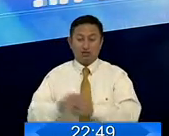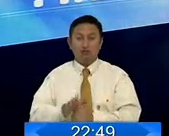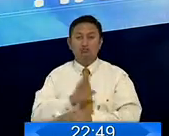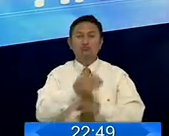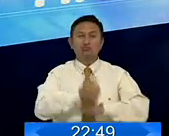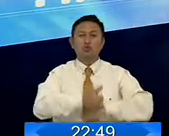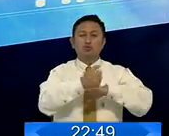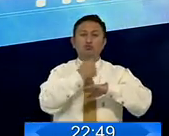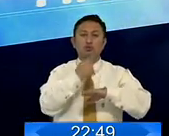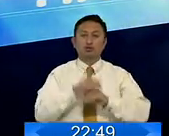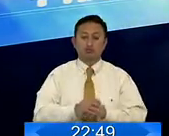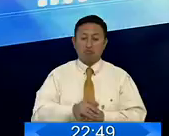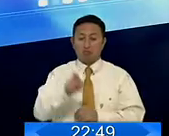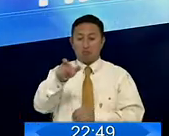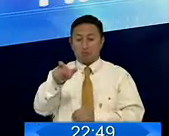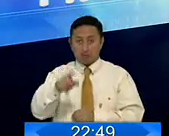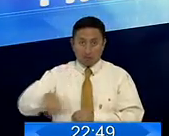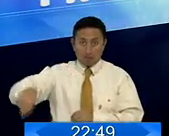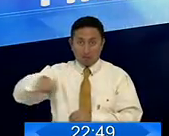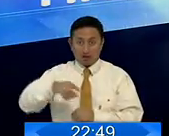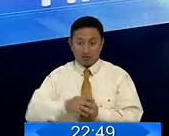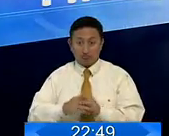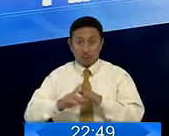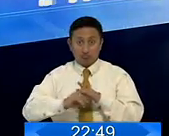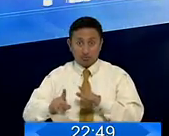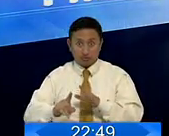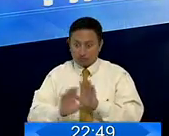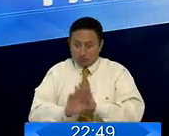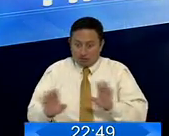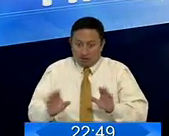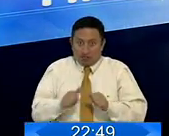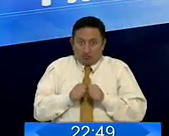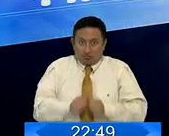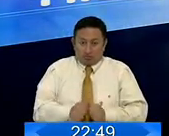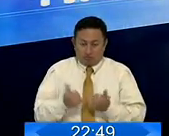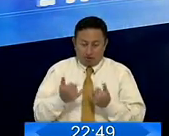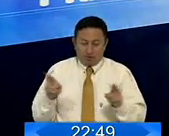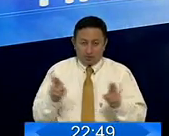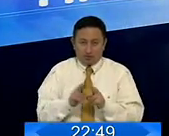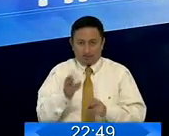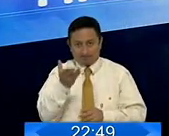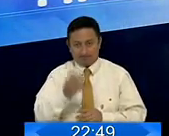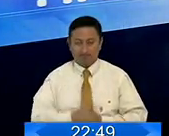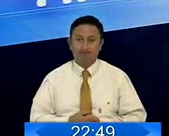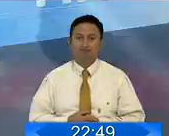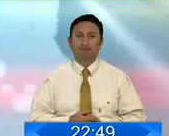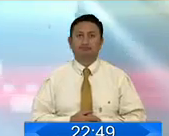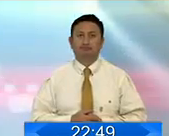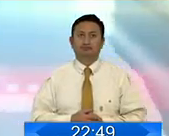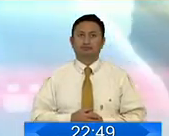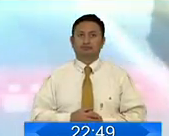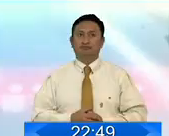aseguran que ninguno de los procesados se fugó tras el ataque. Más en el siguiente resumen.